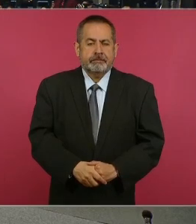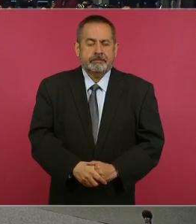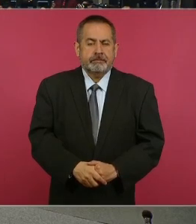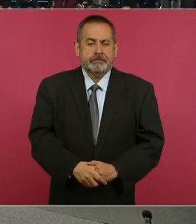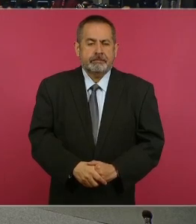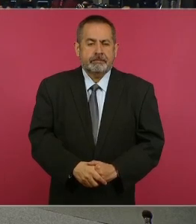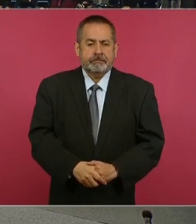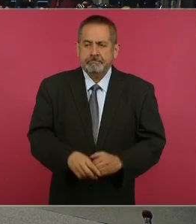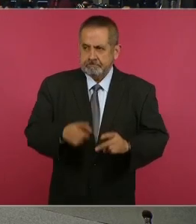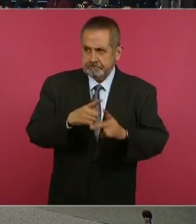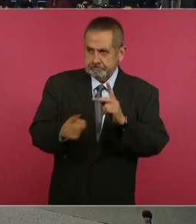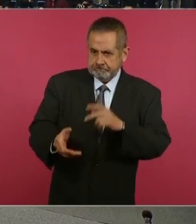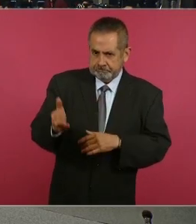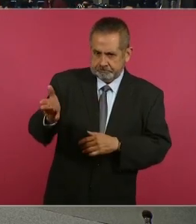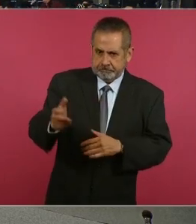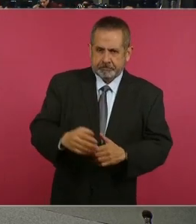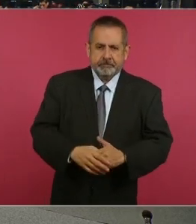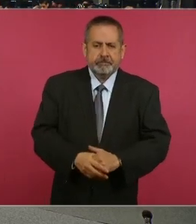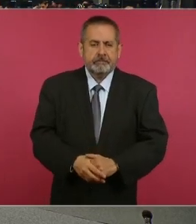Vamos a empezar acá.